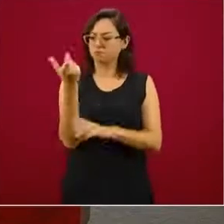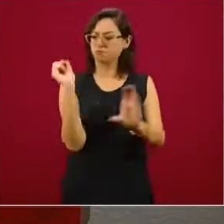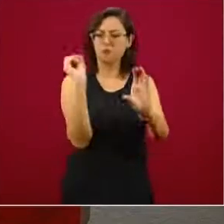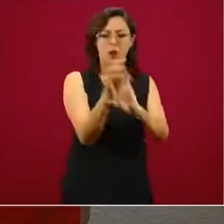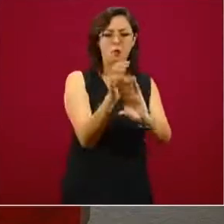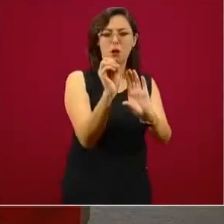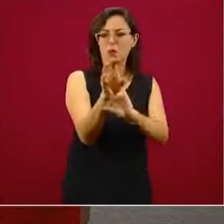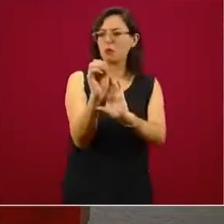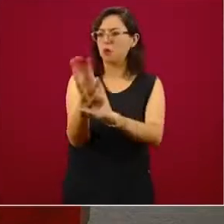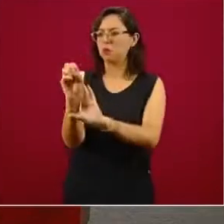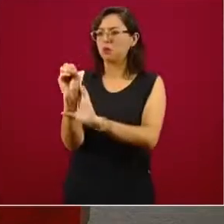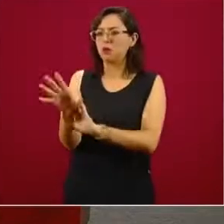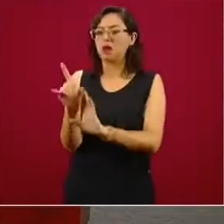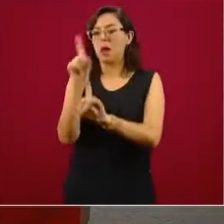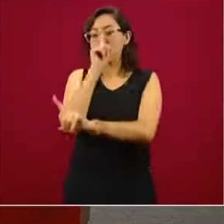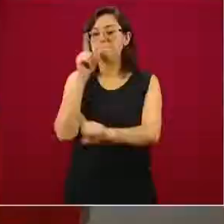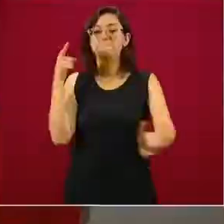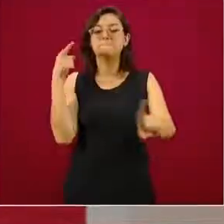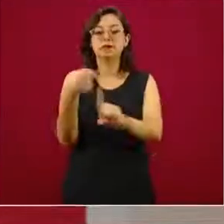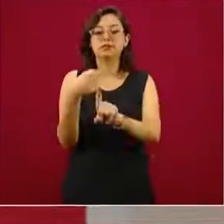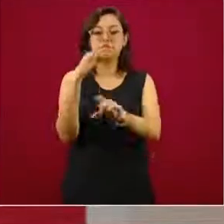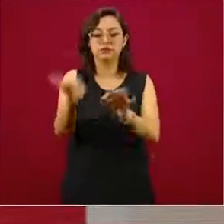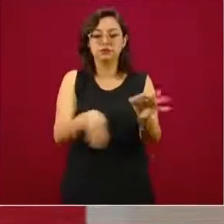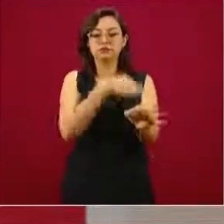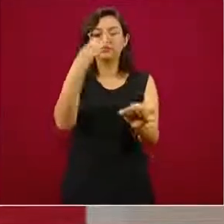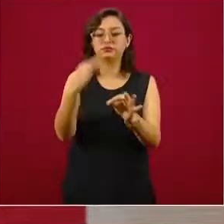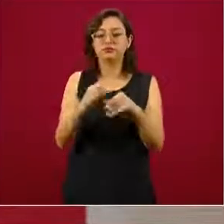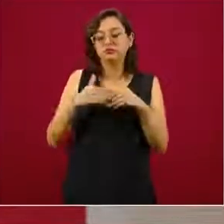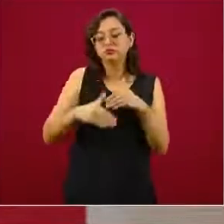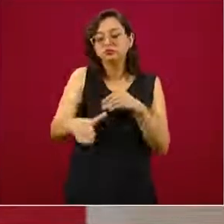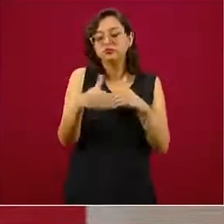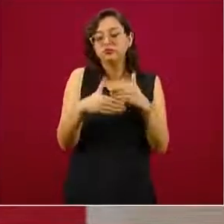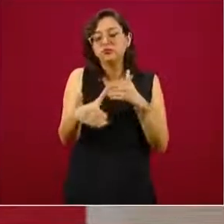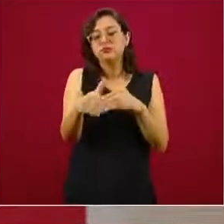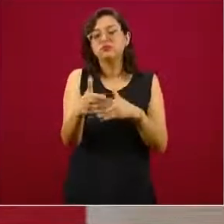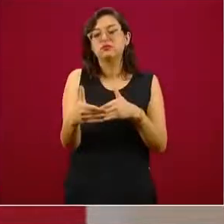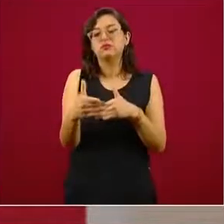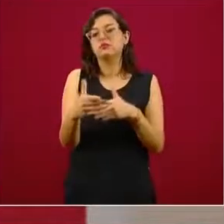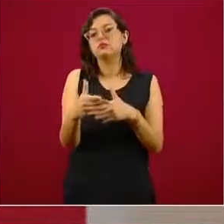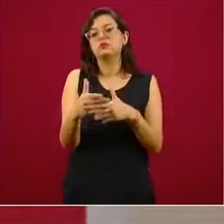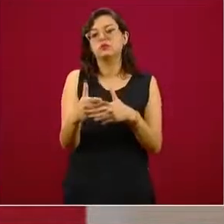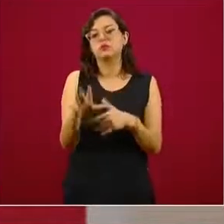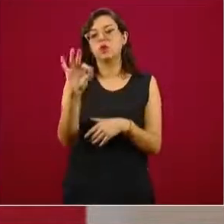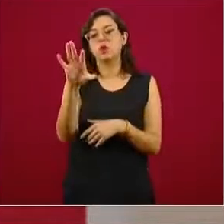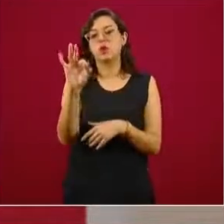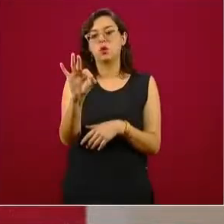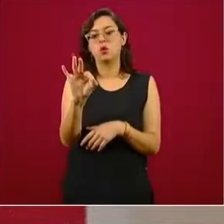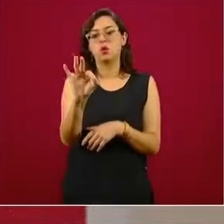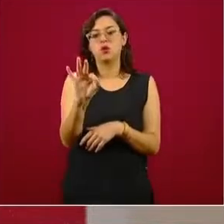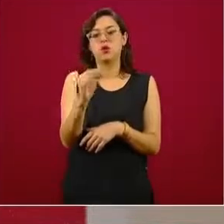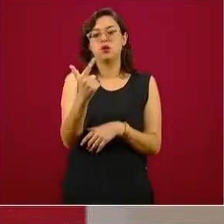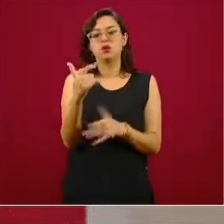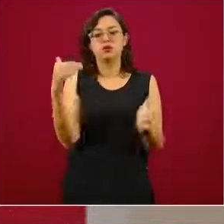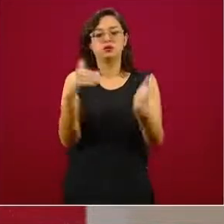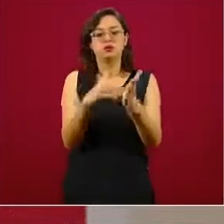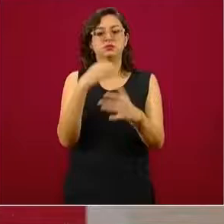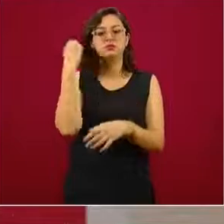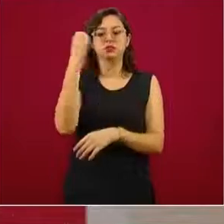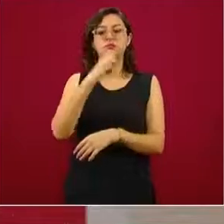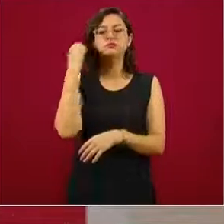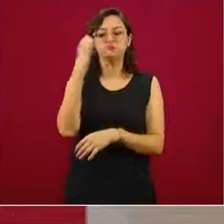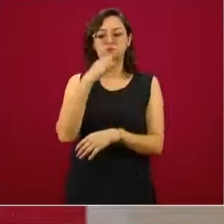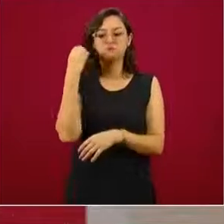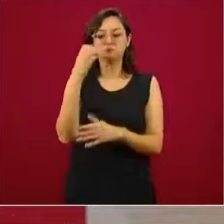recurso. La meta próxima, en las próximas semanas, llegaremos a 47,000